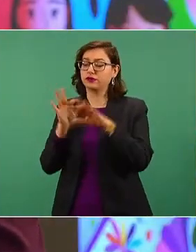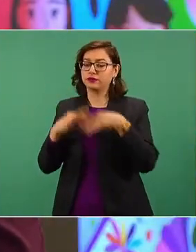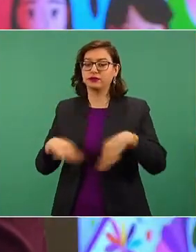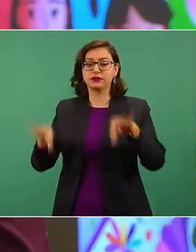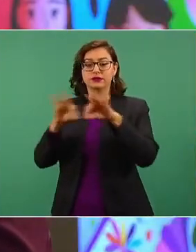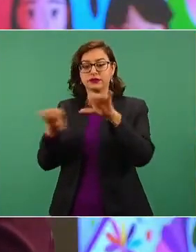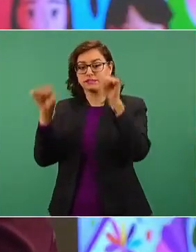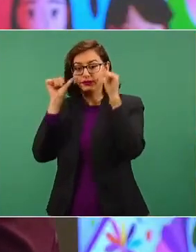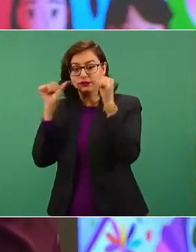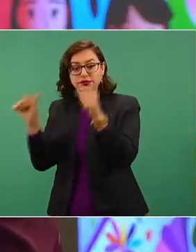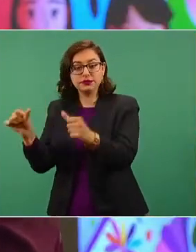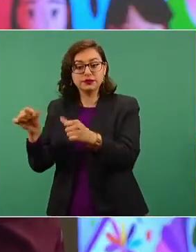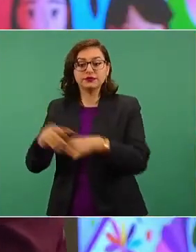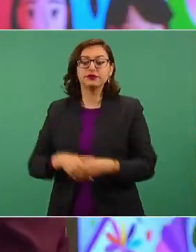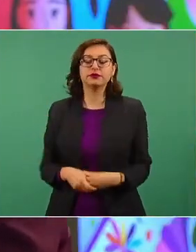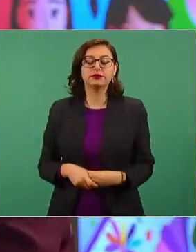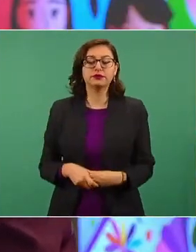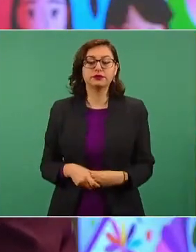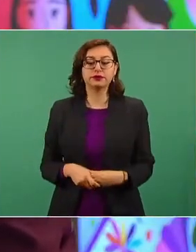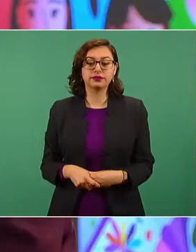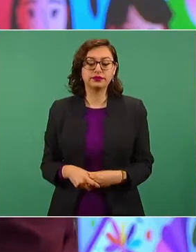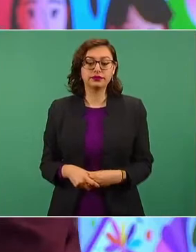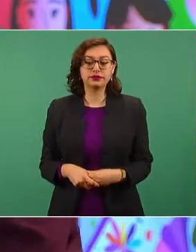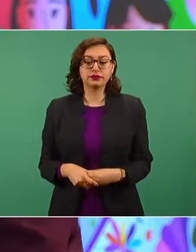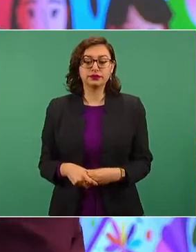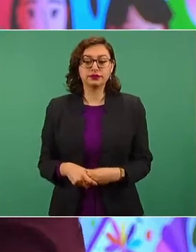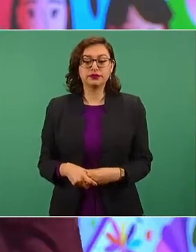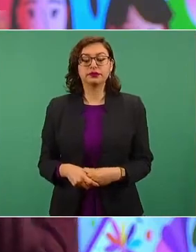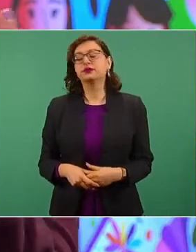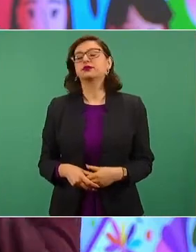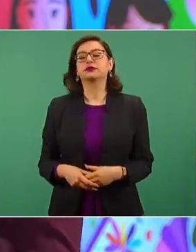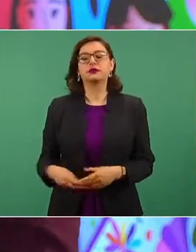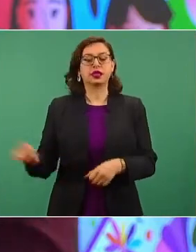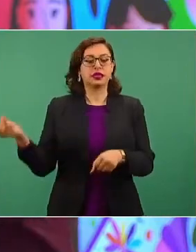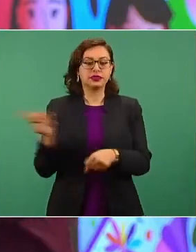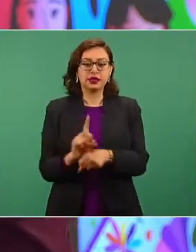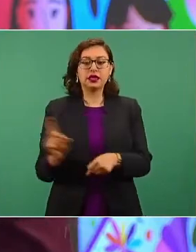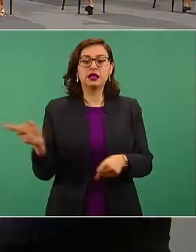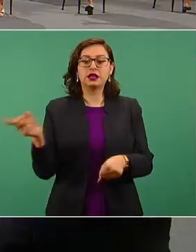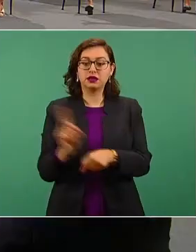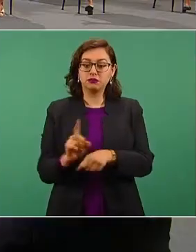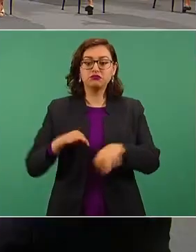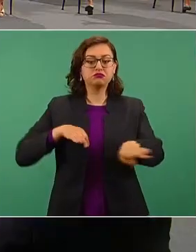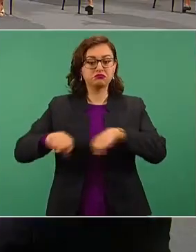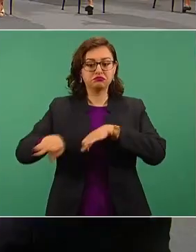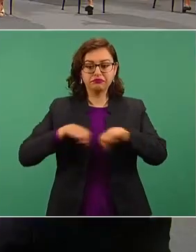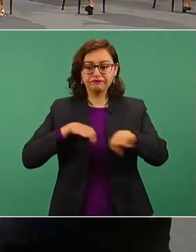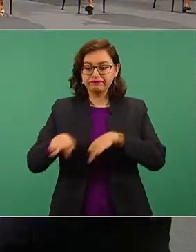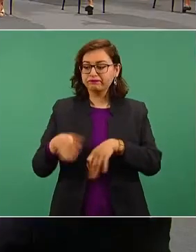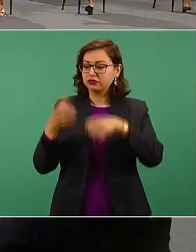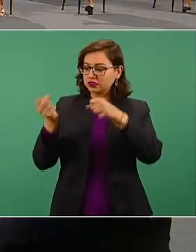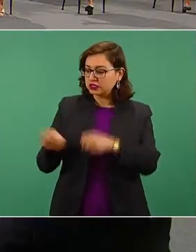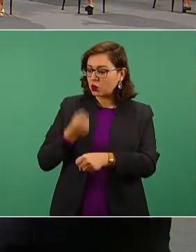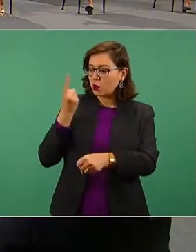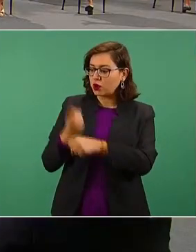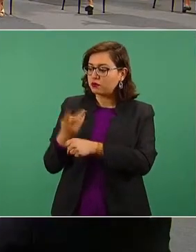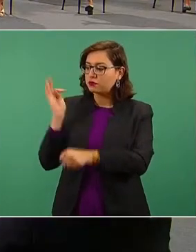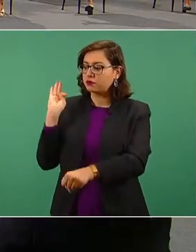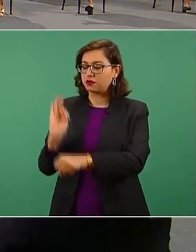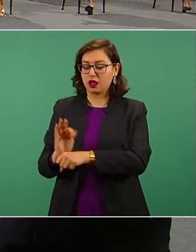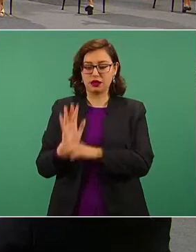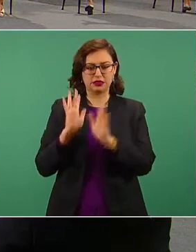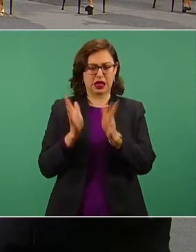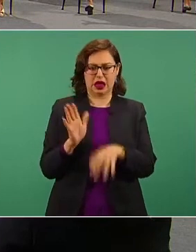los días trabajamos para dar mayor seguridad a las niñas y las mujeres, y ya oímos de Fabiola lo que estamos